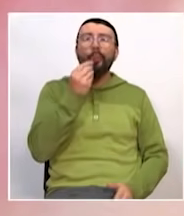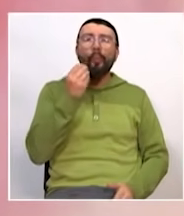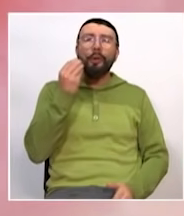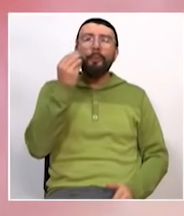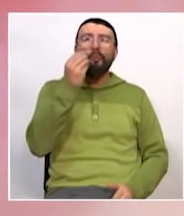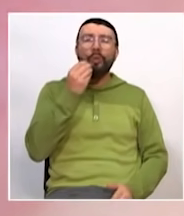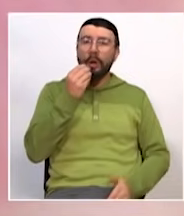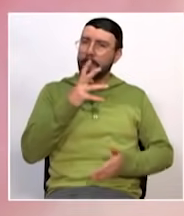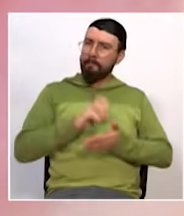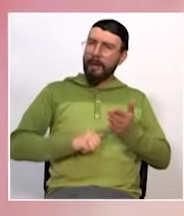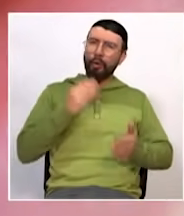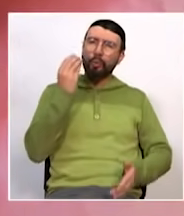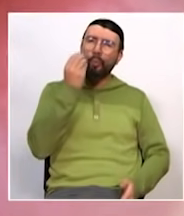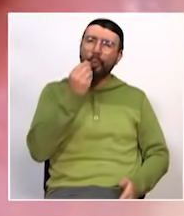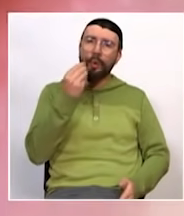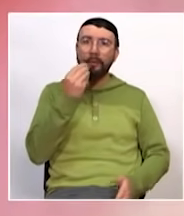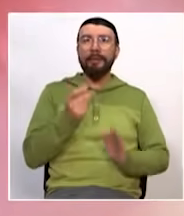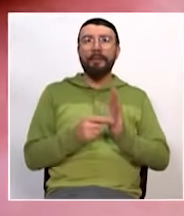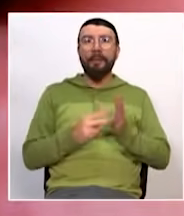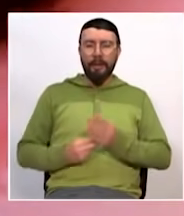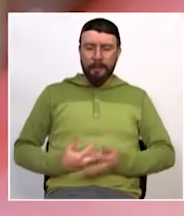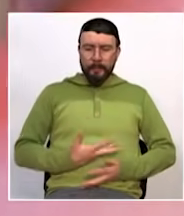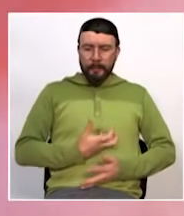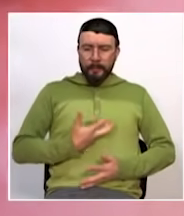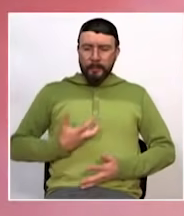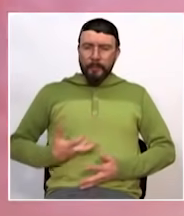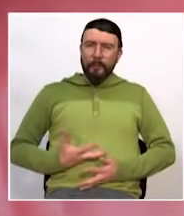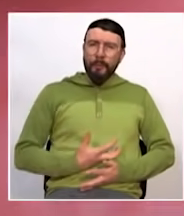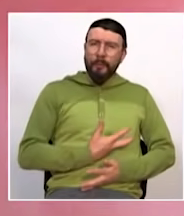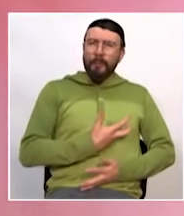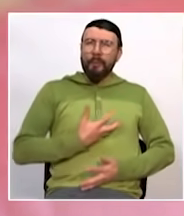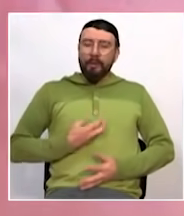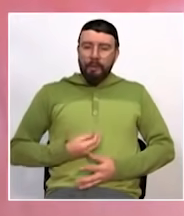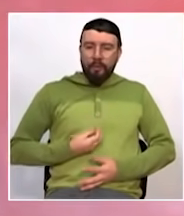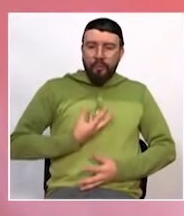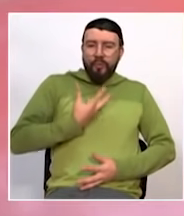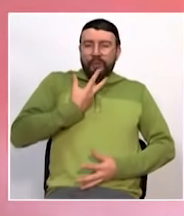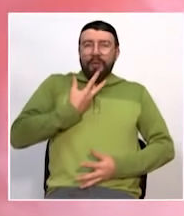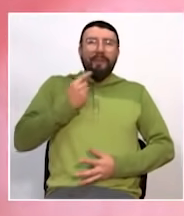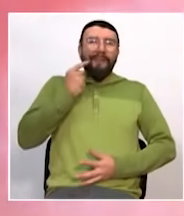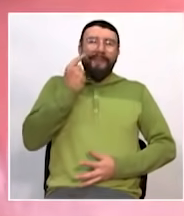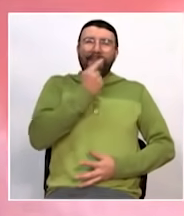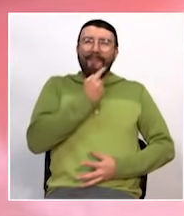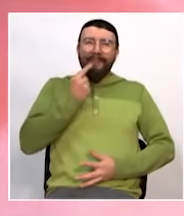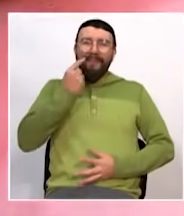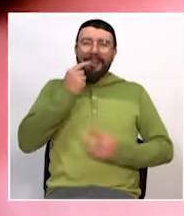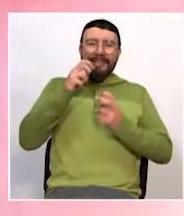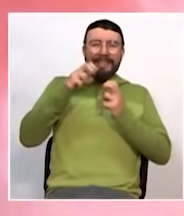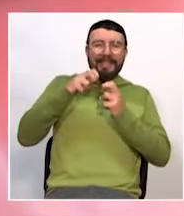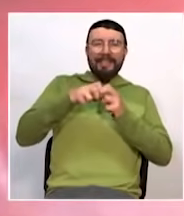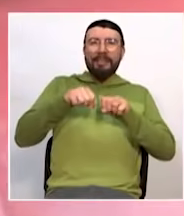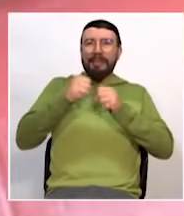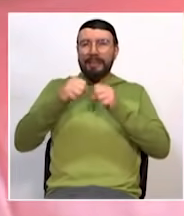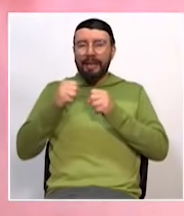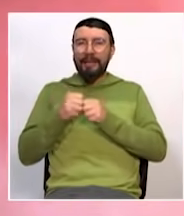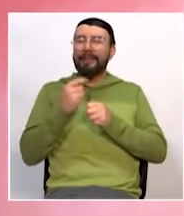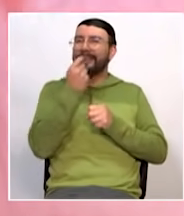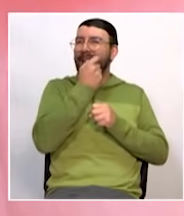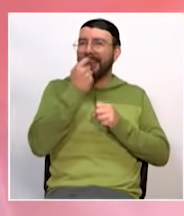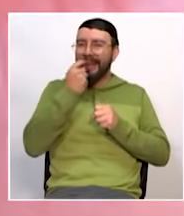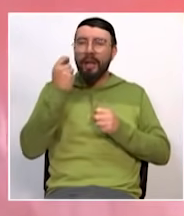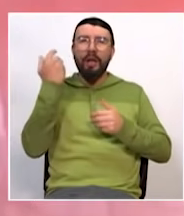implica que los ácidos aumentan y atacan directamente a los dientes y encías lo que puede provocar caries enfermedades periodontales